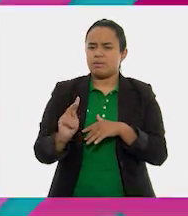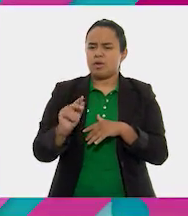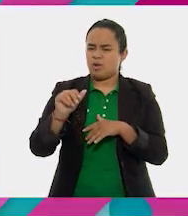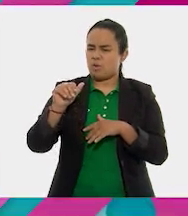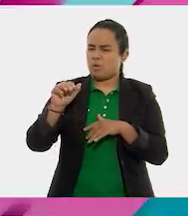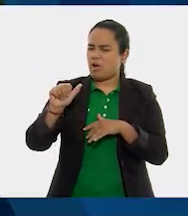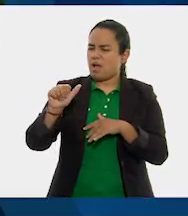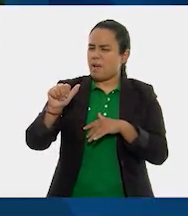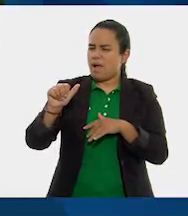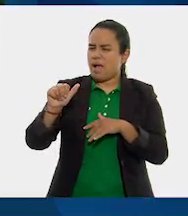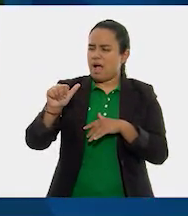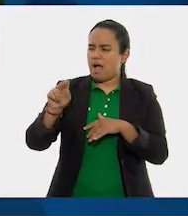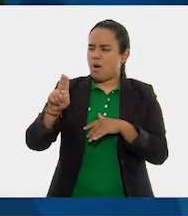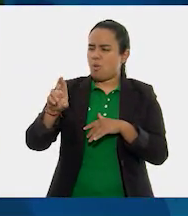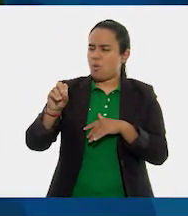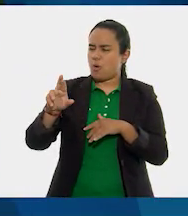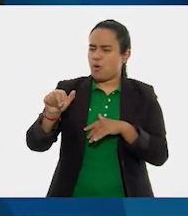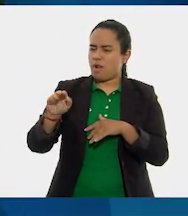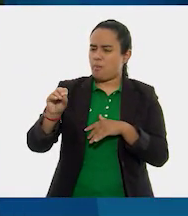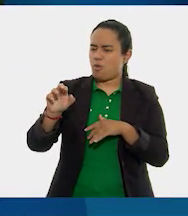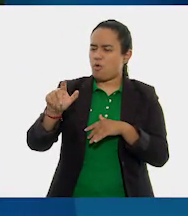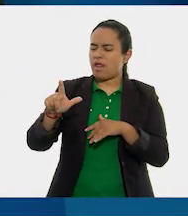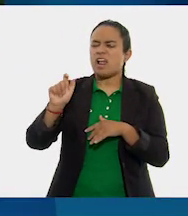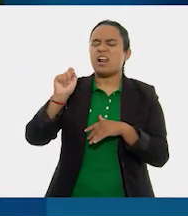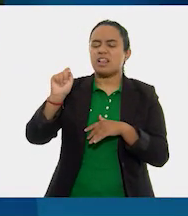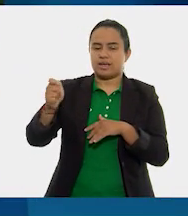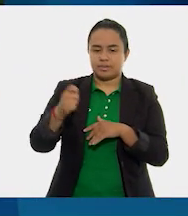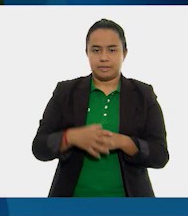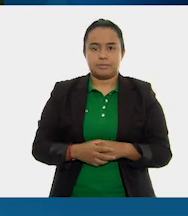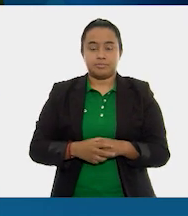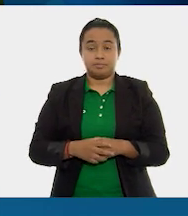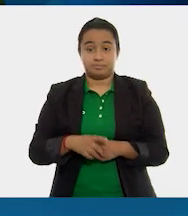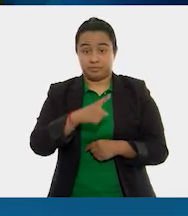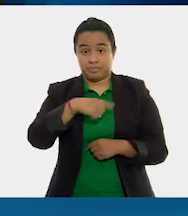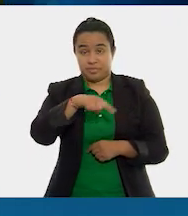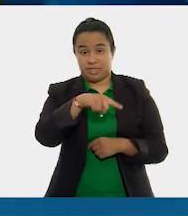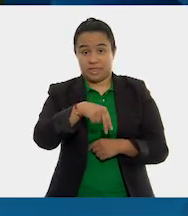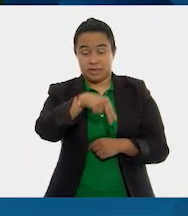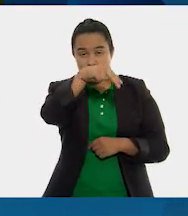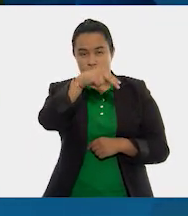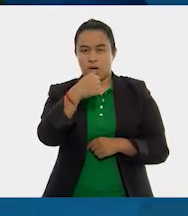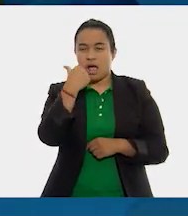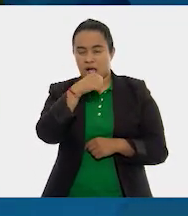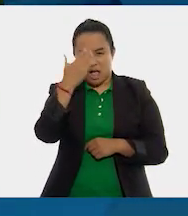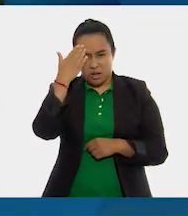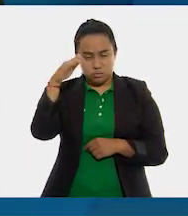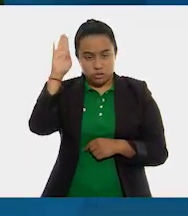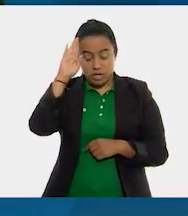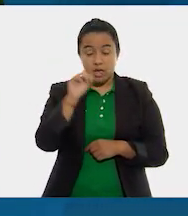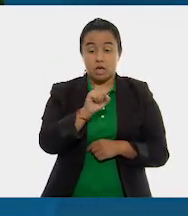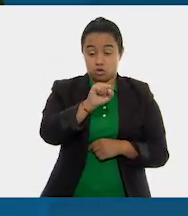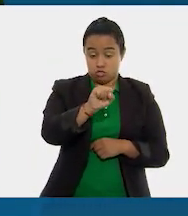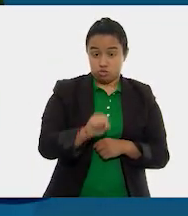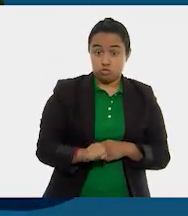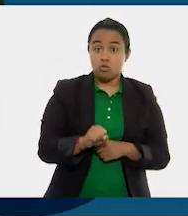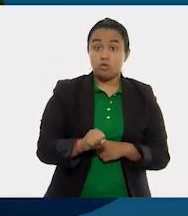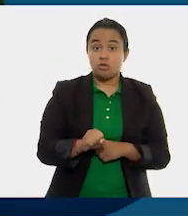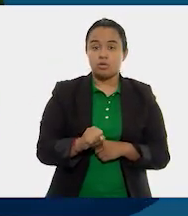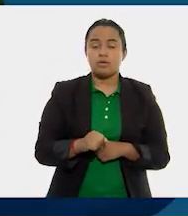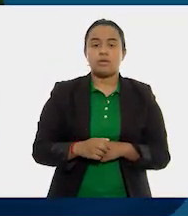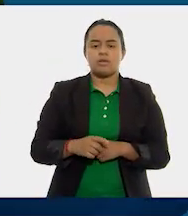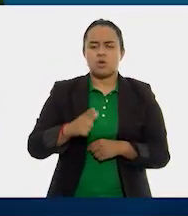boreales? Muy bien, pues las auroras boreales en el norte y australes en el sur son un